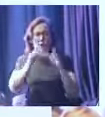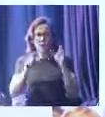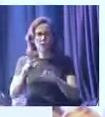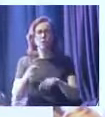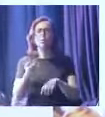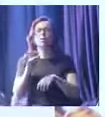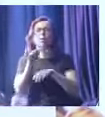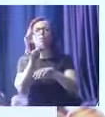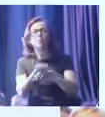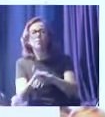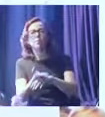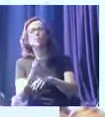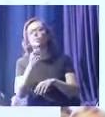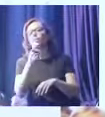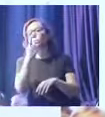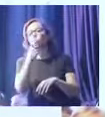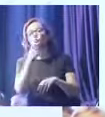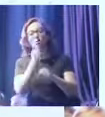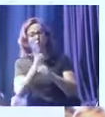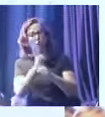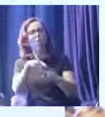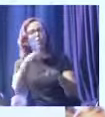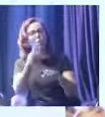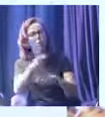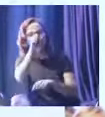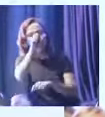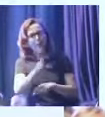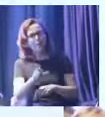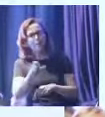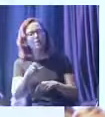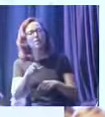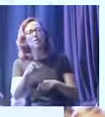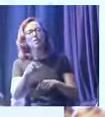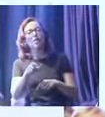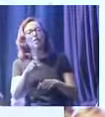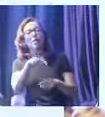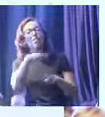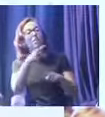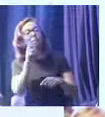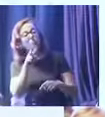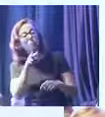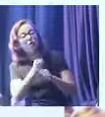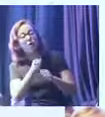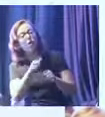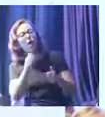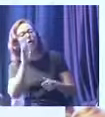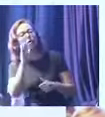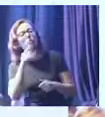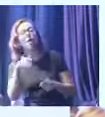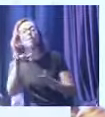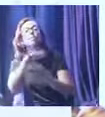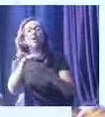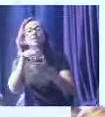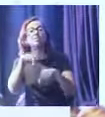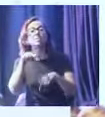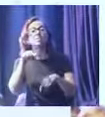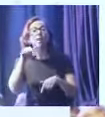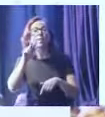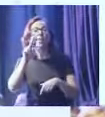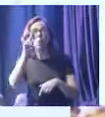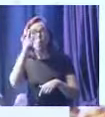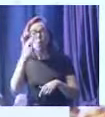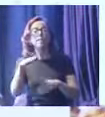pidamos un trabajo, le pidamos un esfuerzo y que después reconozcamos lo que hizo. Las plazas de este país, las plazas